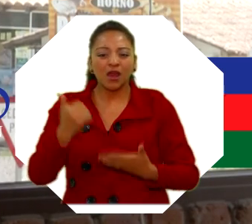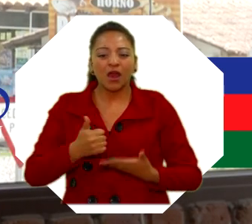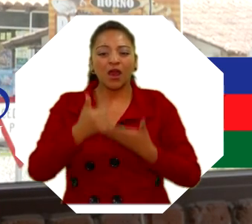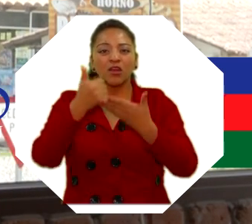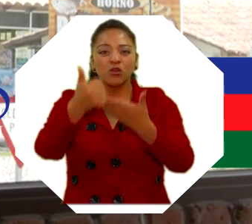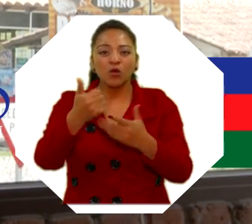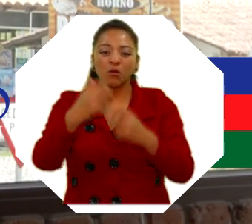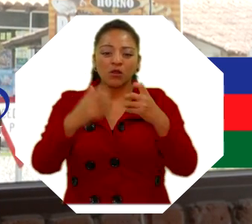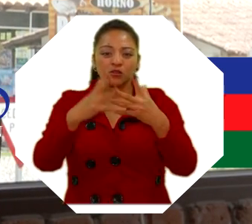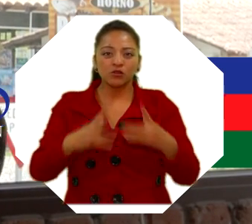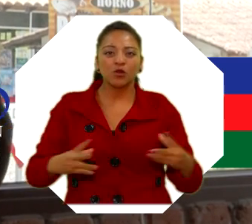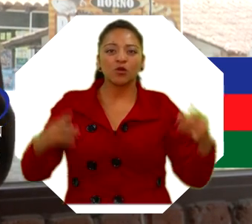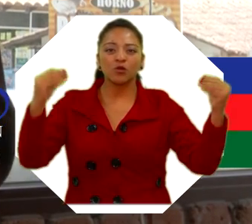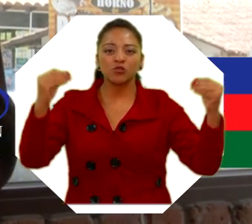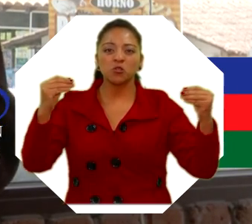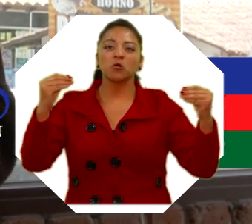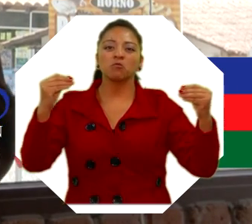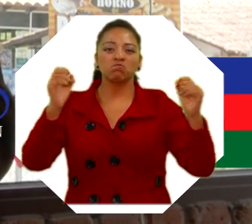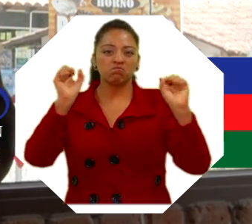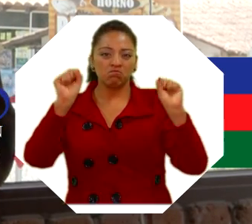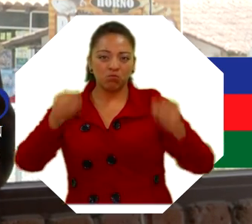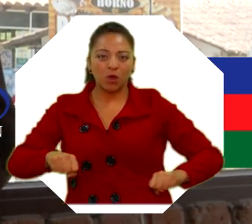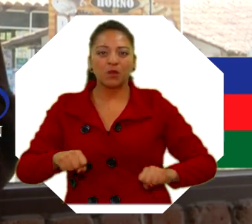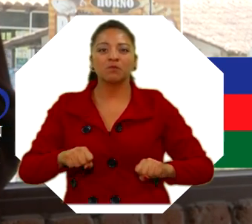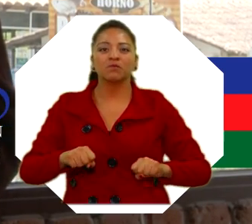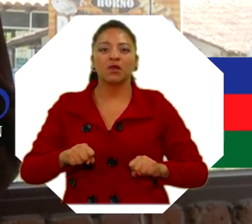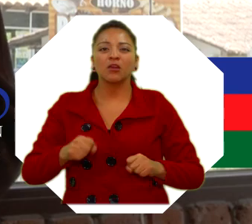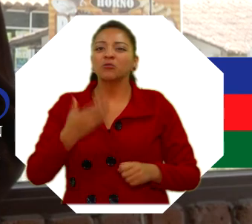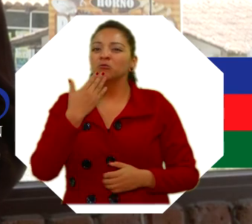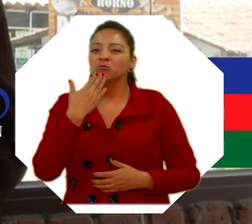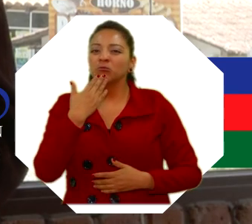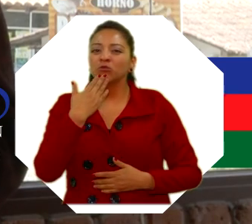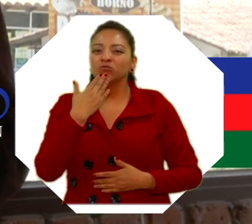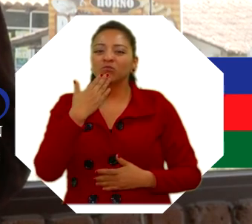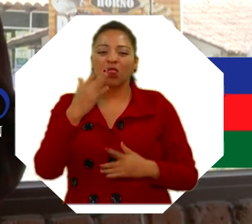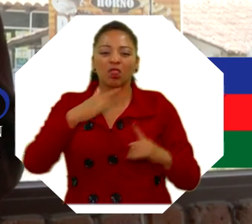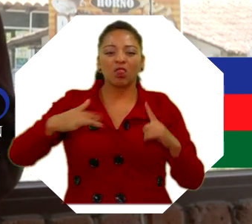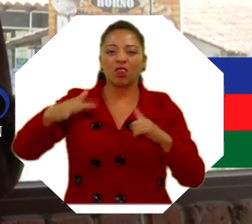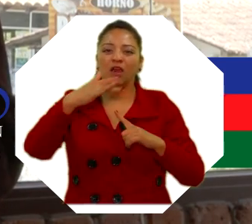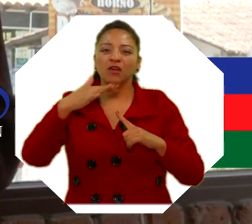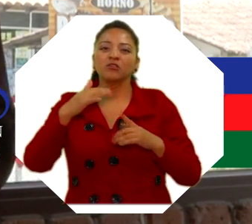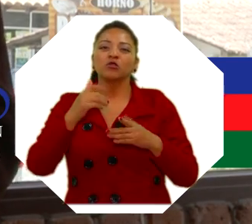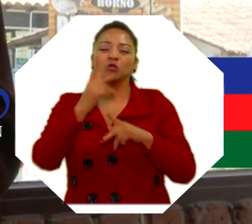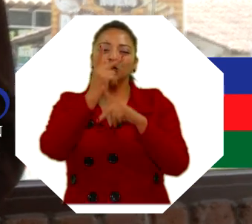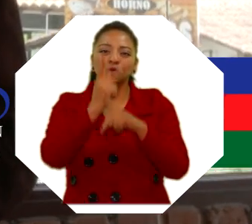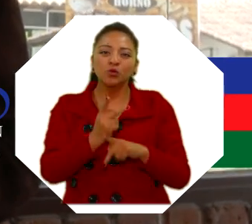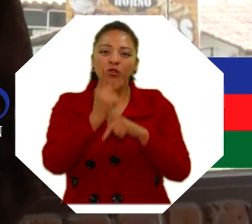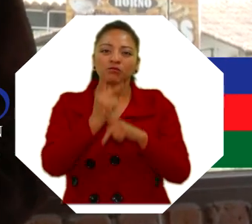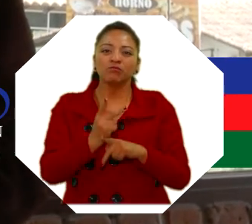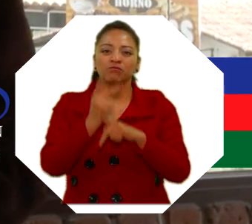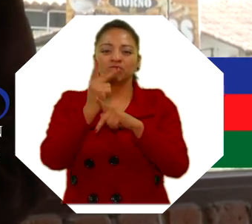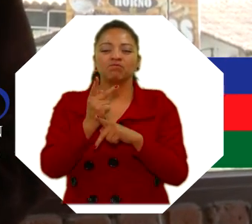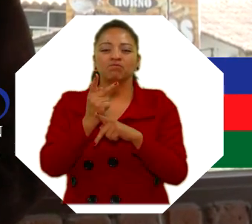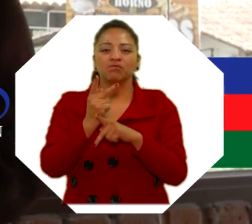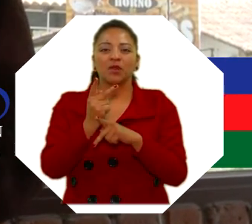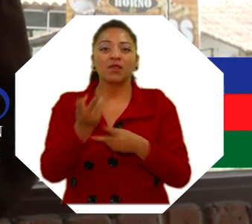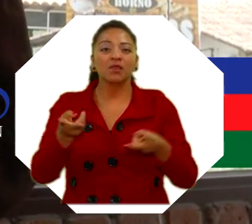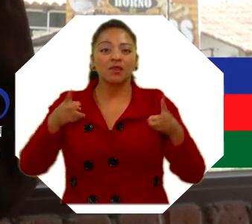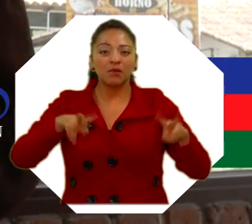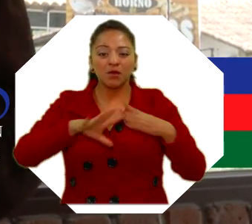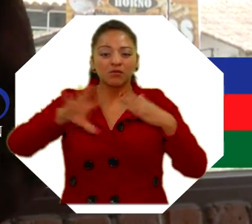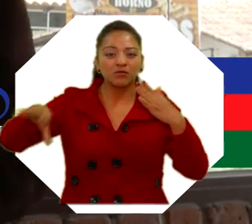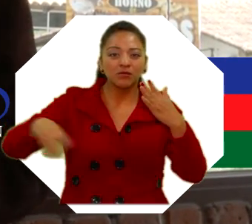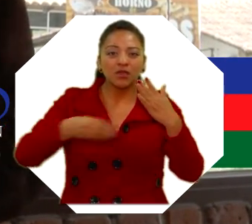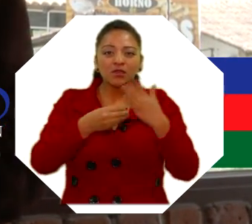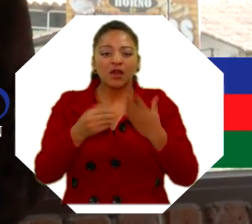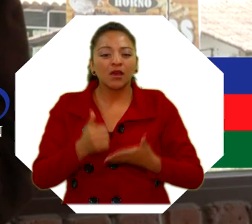poder dar solución a un problema grave como es la contaminación, sobre todo pues ya